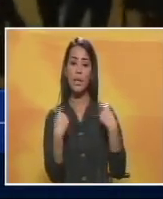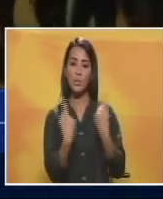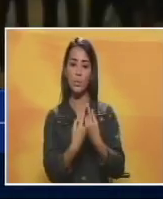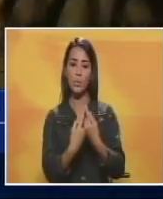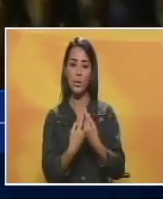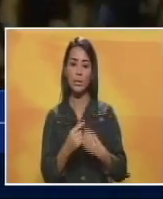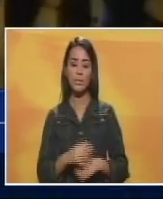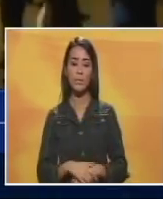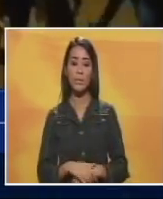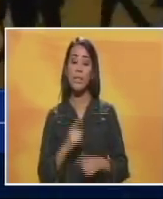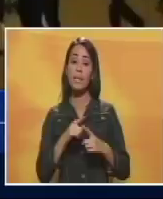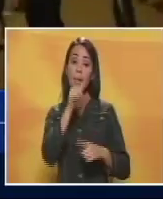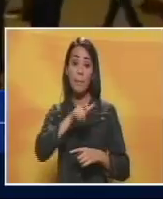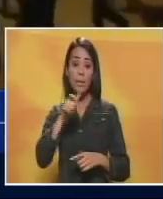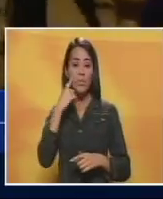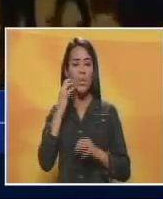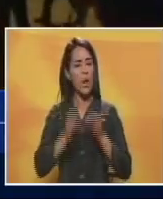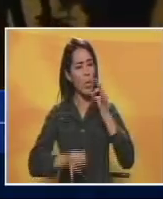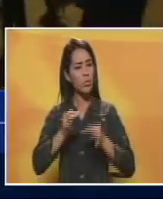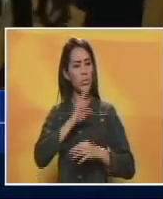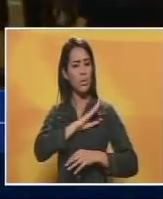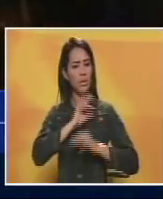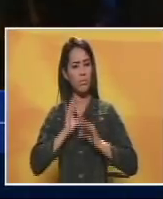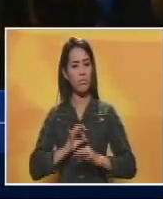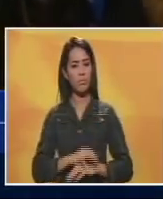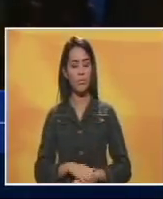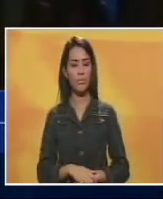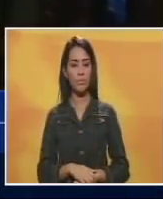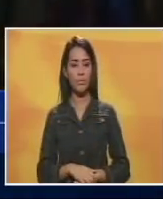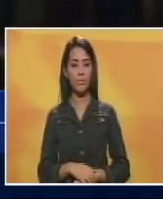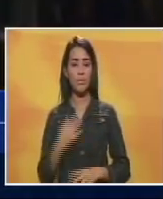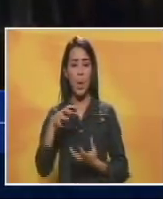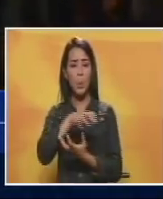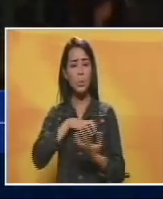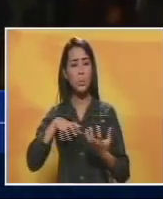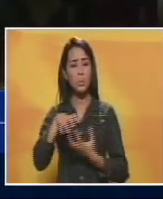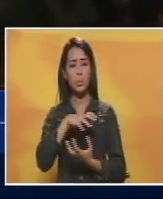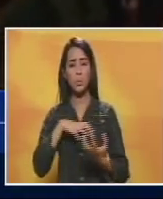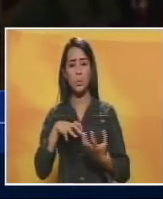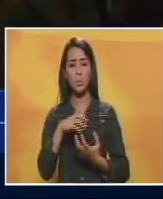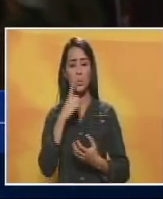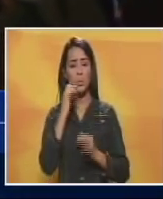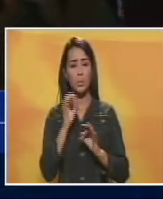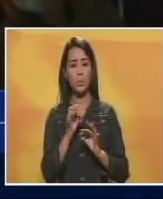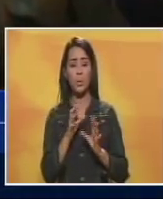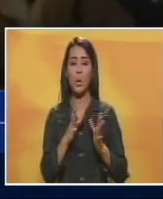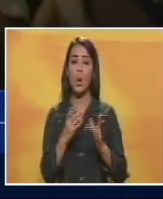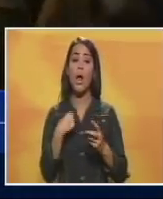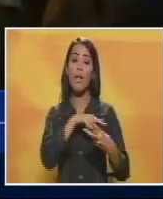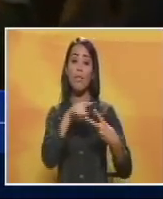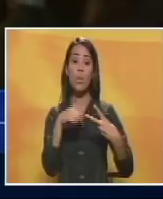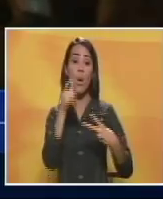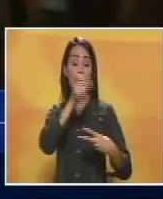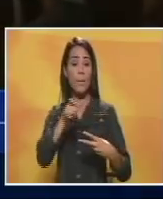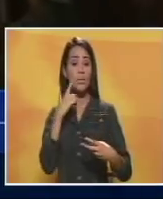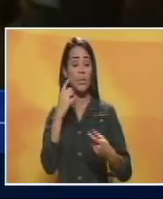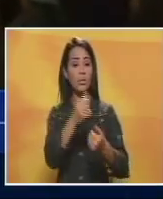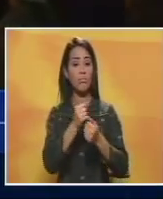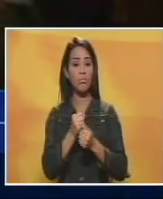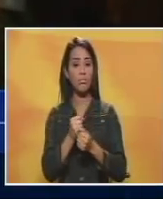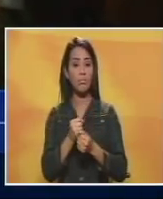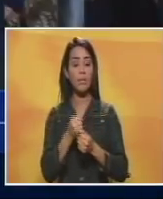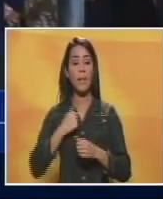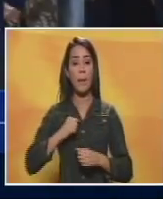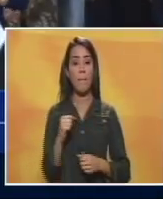localidad y los comuneros querían hacer justicia por su cuenta. En medio del violento incidente, el populacho arrebató a 2 de los implicados de la débil